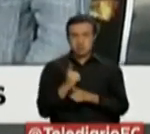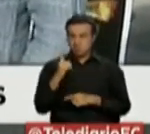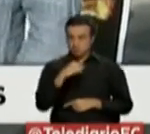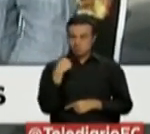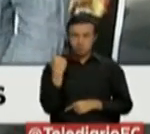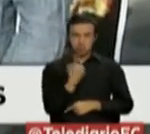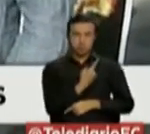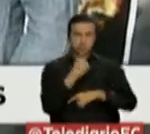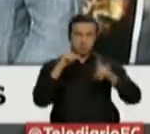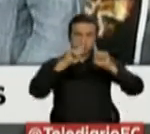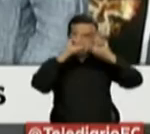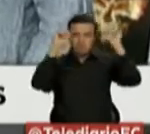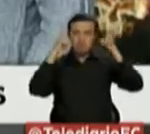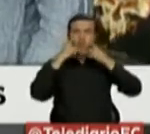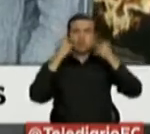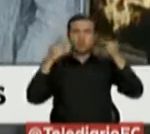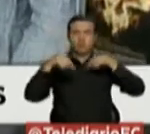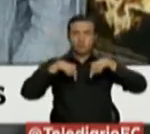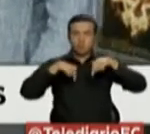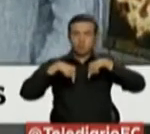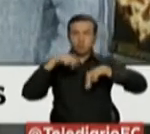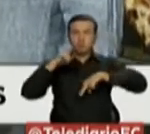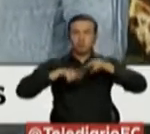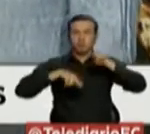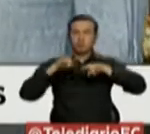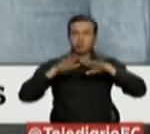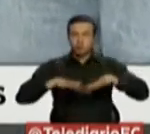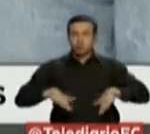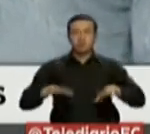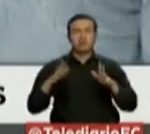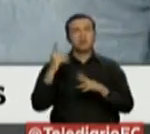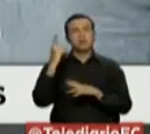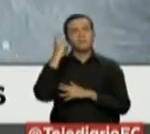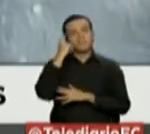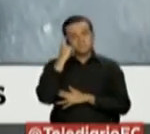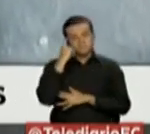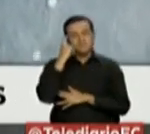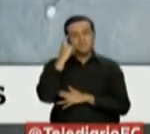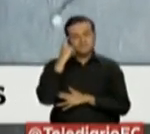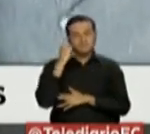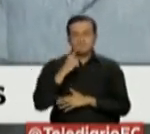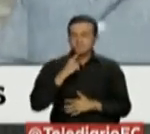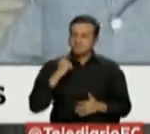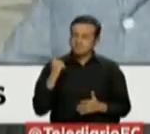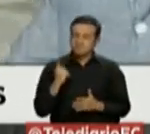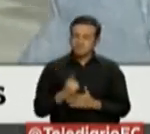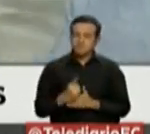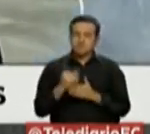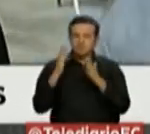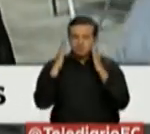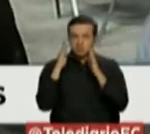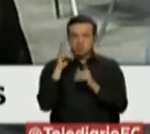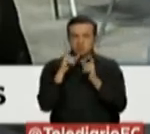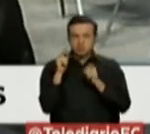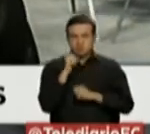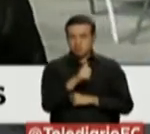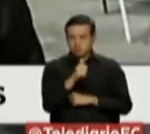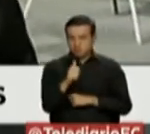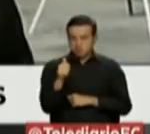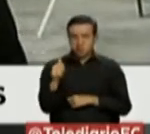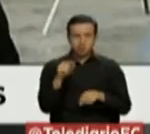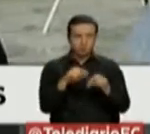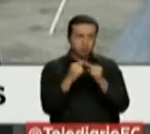como empresa de, pública de movilidad y obras públicas estamos pensando y atendiendo las necesidades de cada